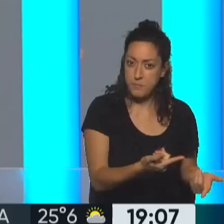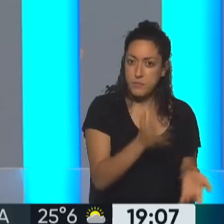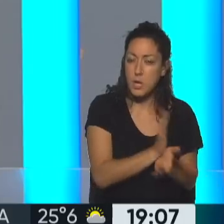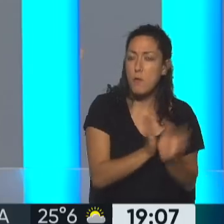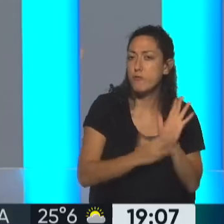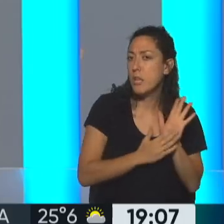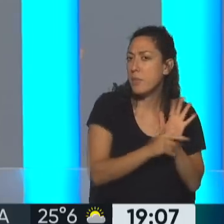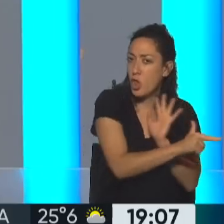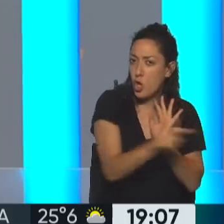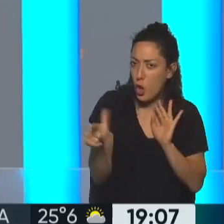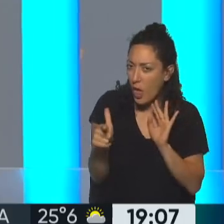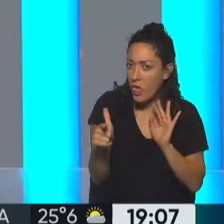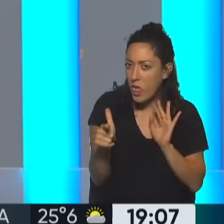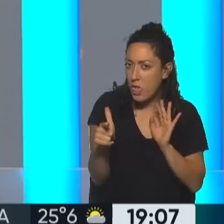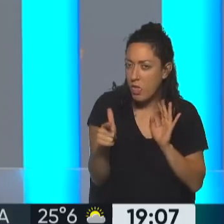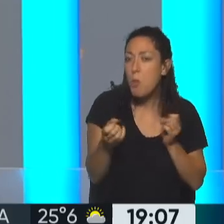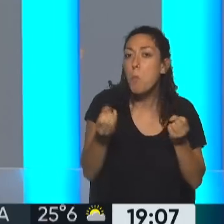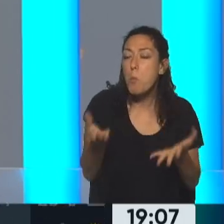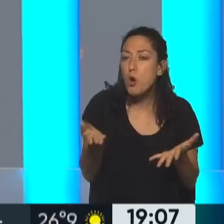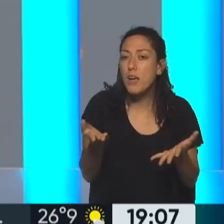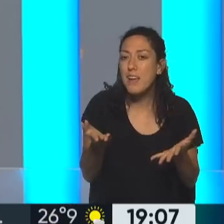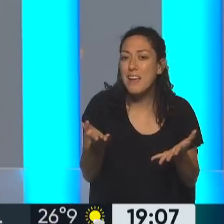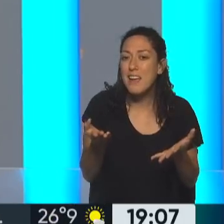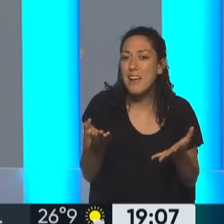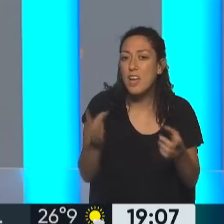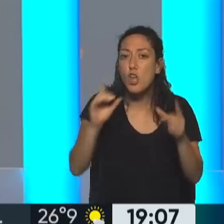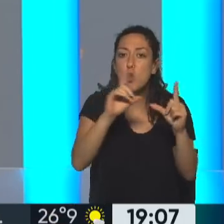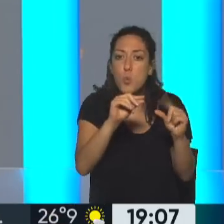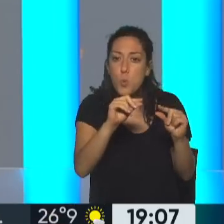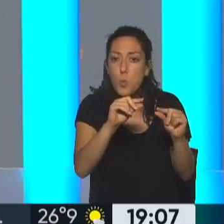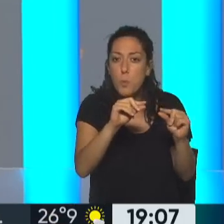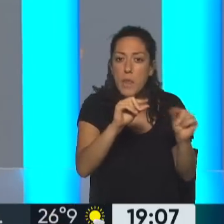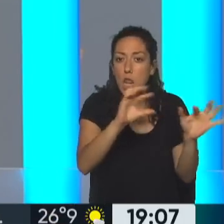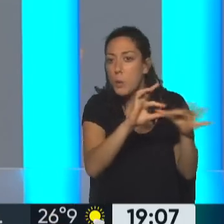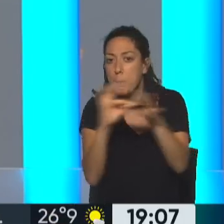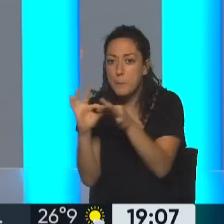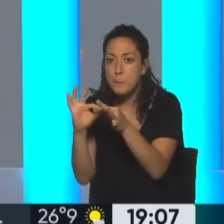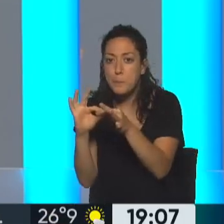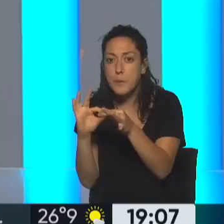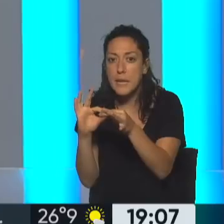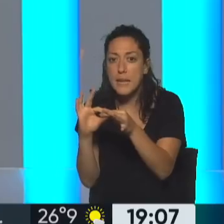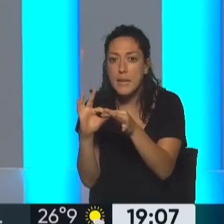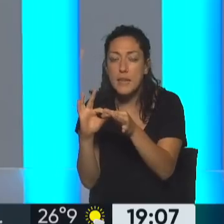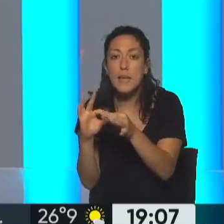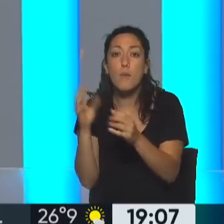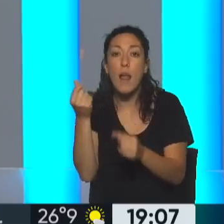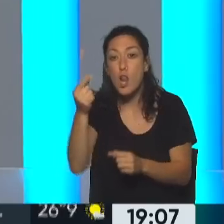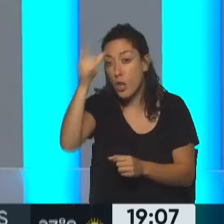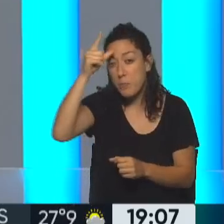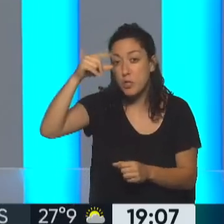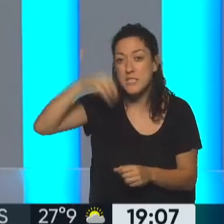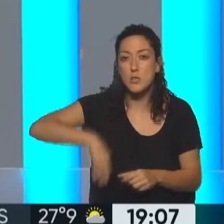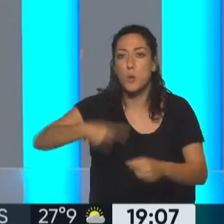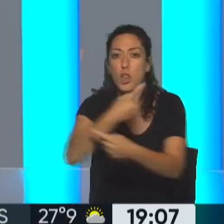de fundamentos, porque tampoco es que hay una correspondencia entre ese número con lo que hipotéticamente saldría a afrontar los costos de la policía de la